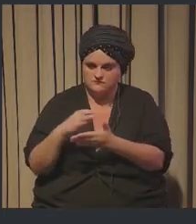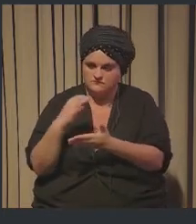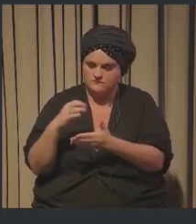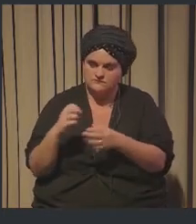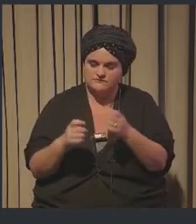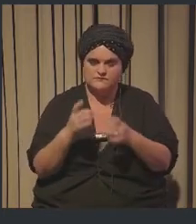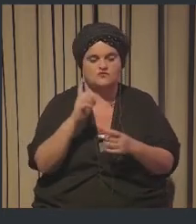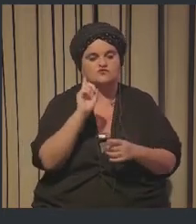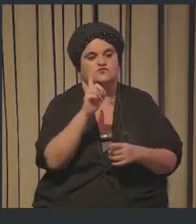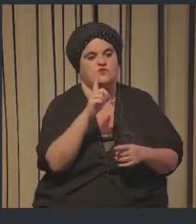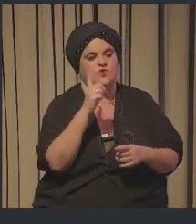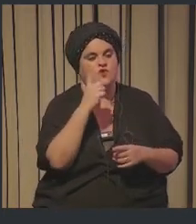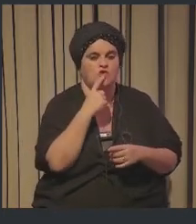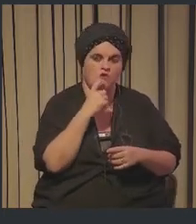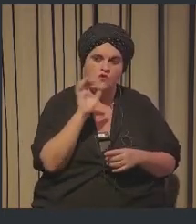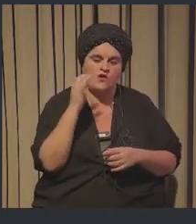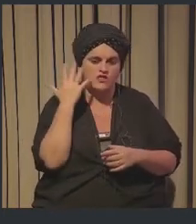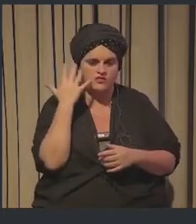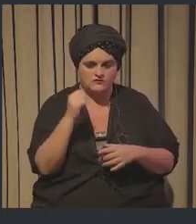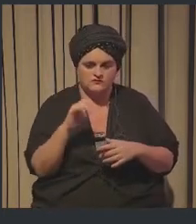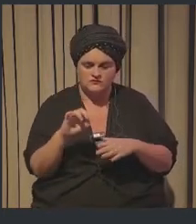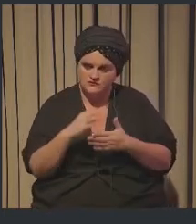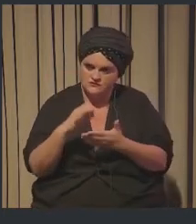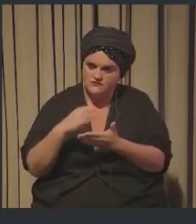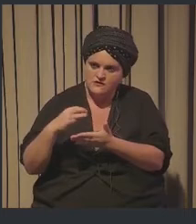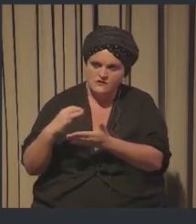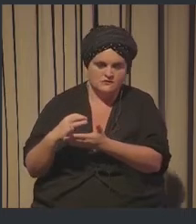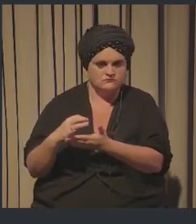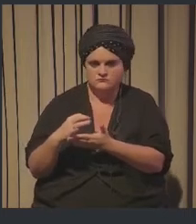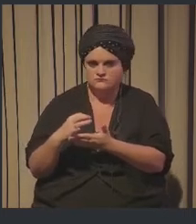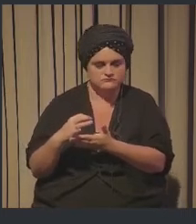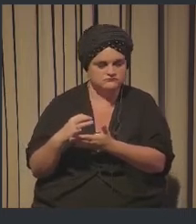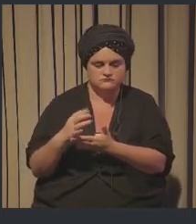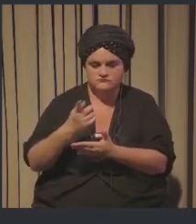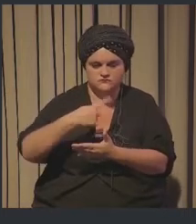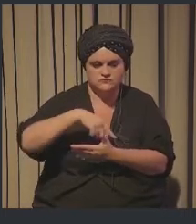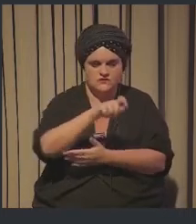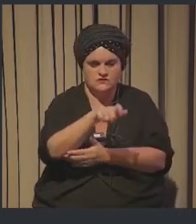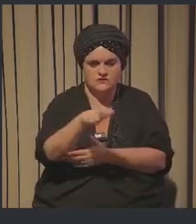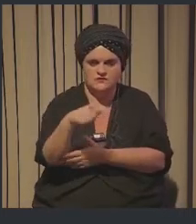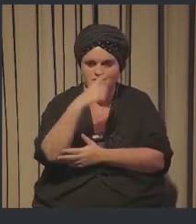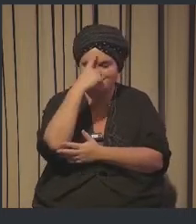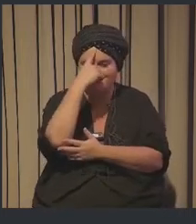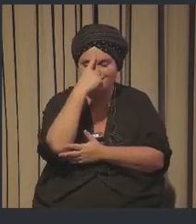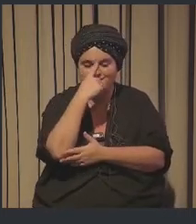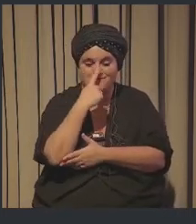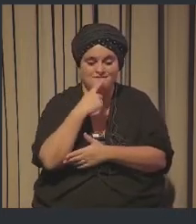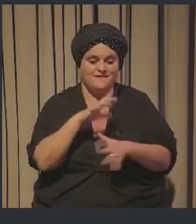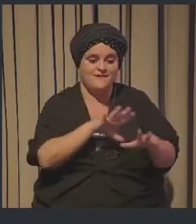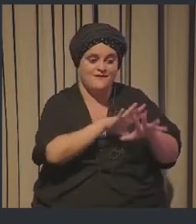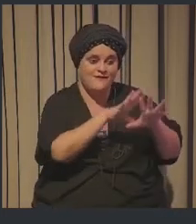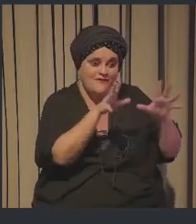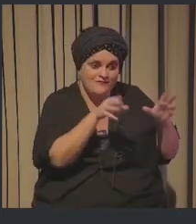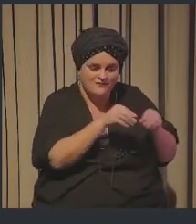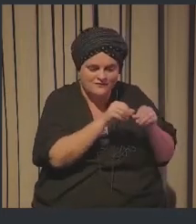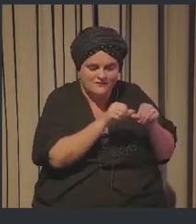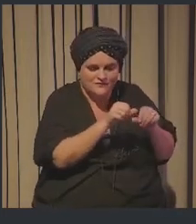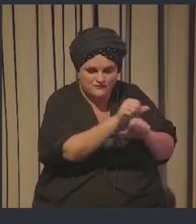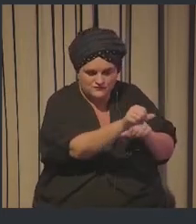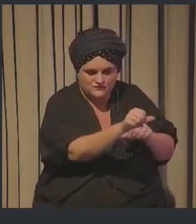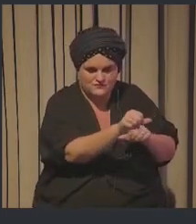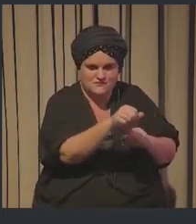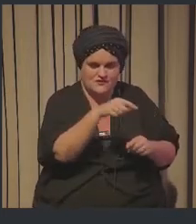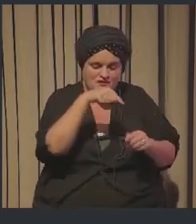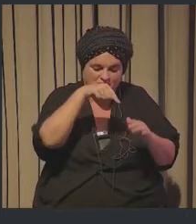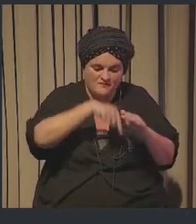rojos o azules. Somos los que damos a la gente una imagen de todo el futuro con muy poca